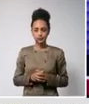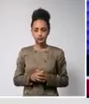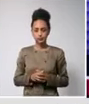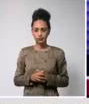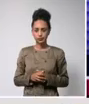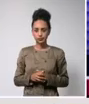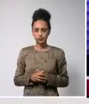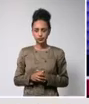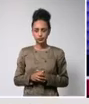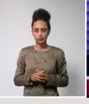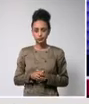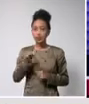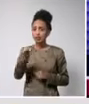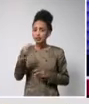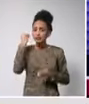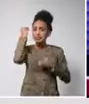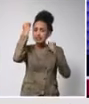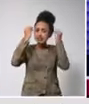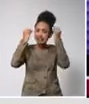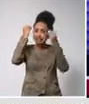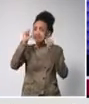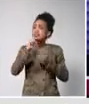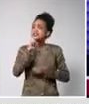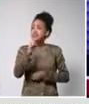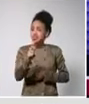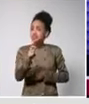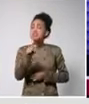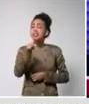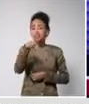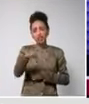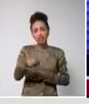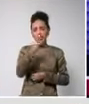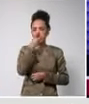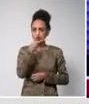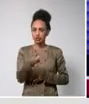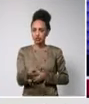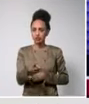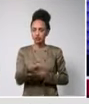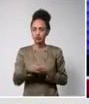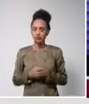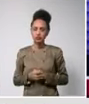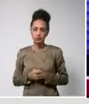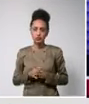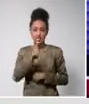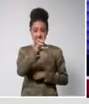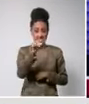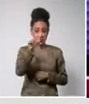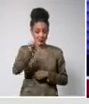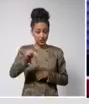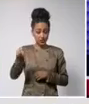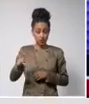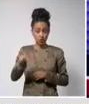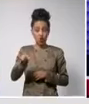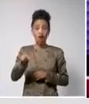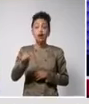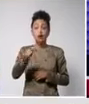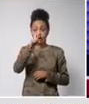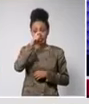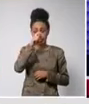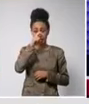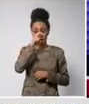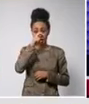Llamativo y preocupante, además de ocupado, que de los 100 en edades pediátricas, 6 lactantes